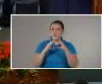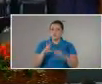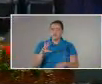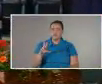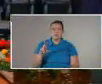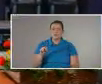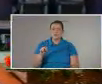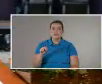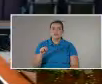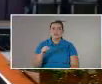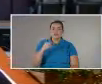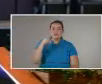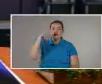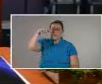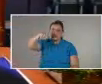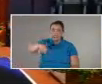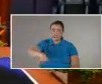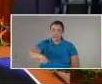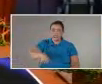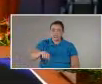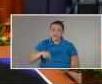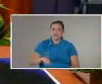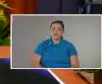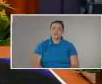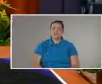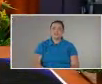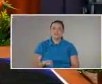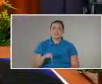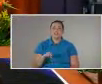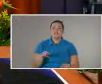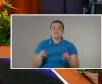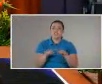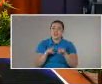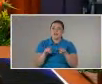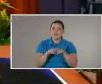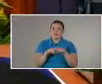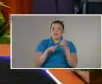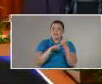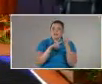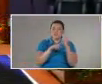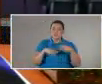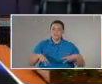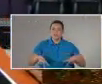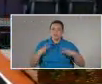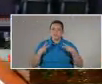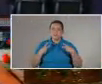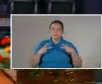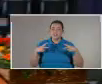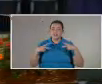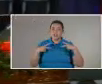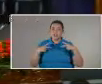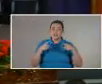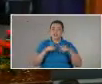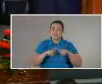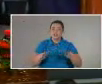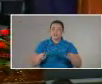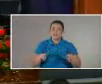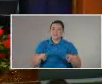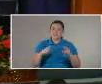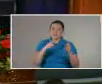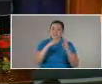atascados o estancados en una misma condición de vida. Porque hay una diferencia entre el dolor y el